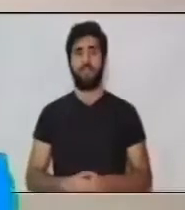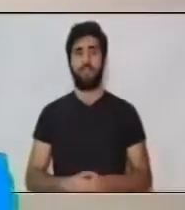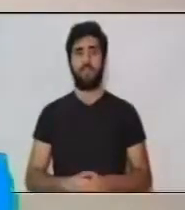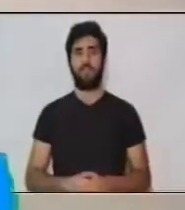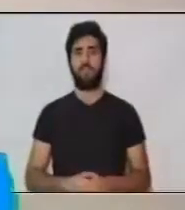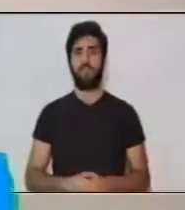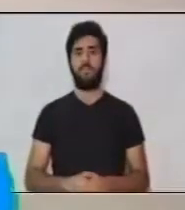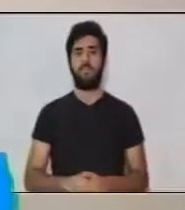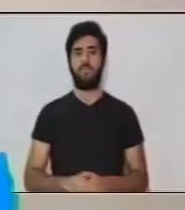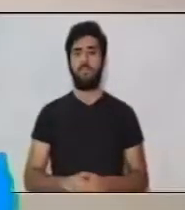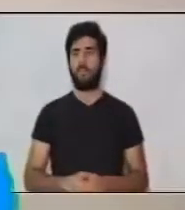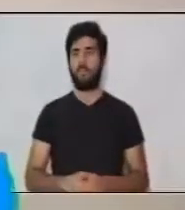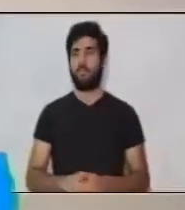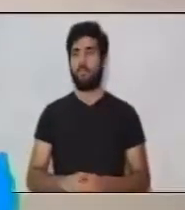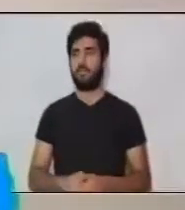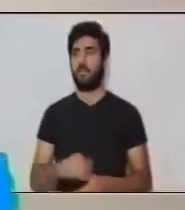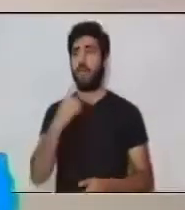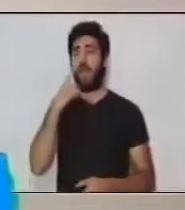Ángulos